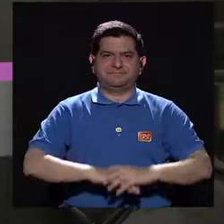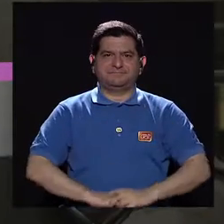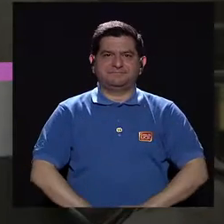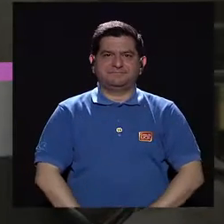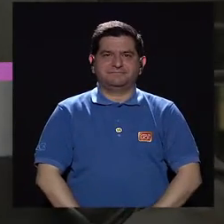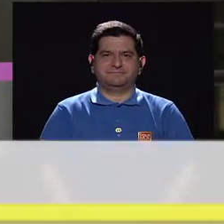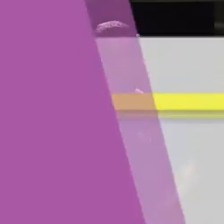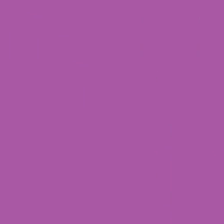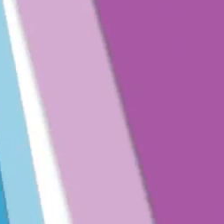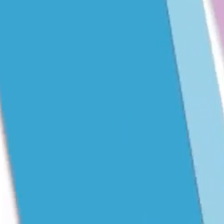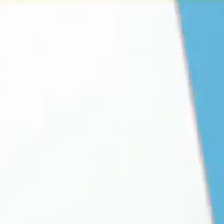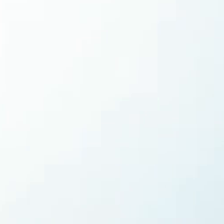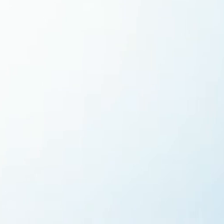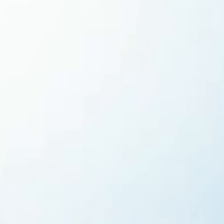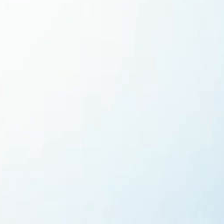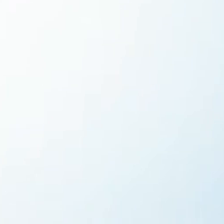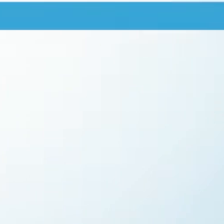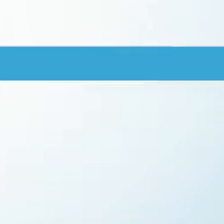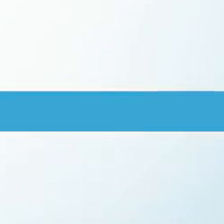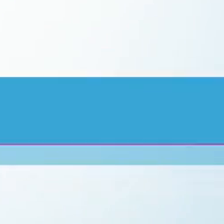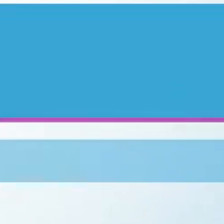casi retornamos.